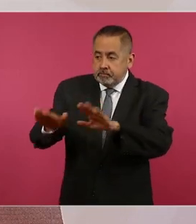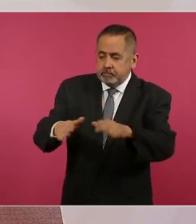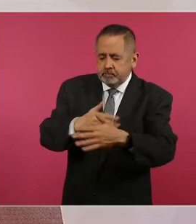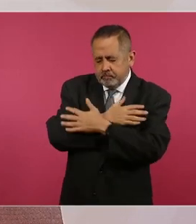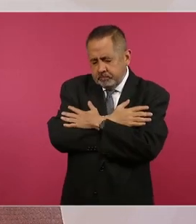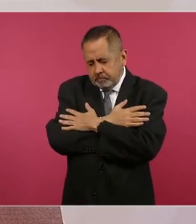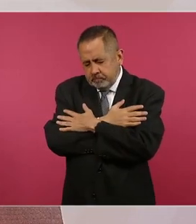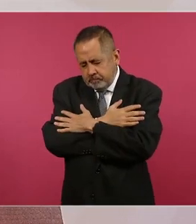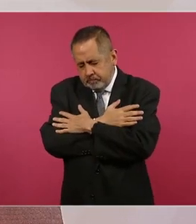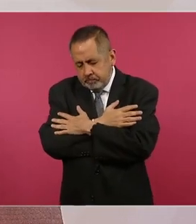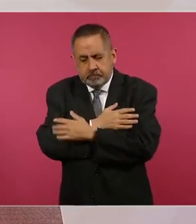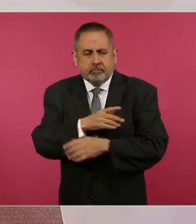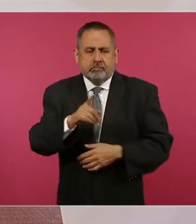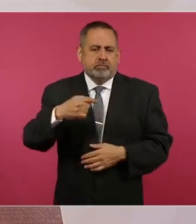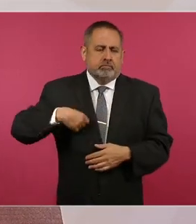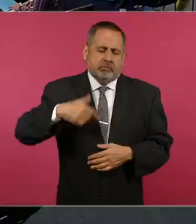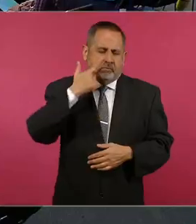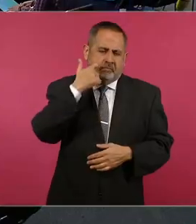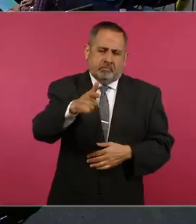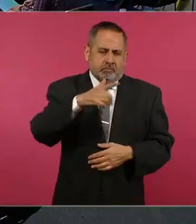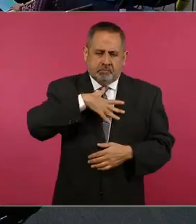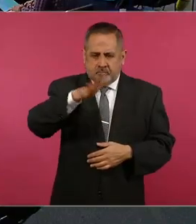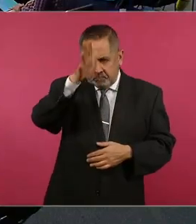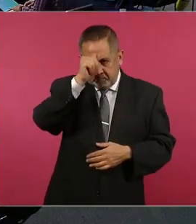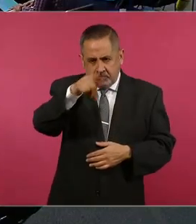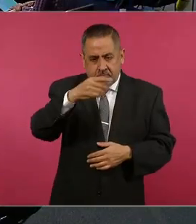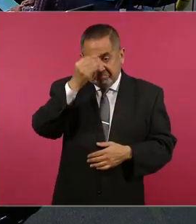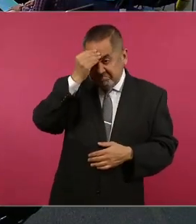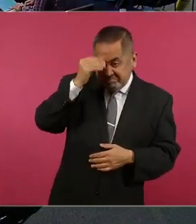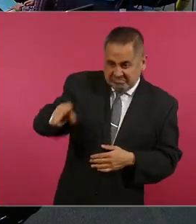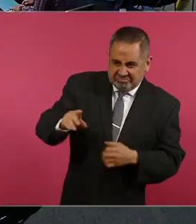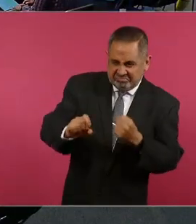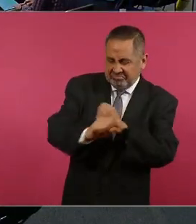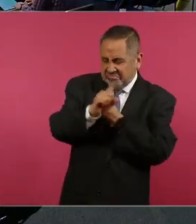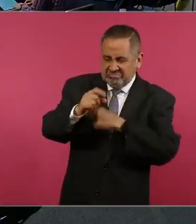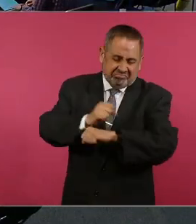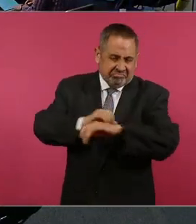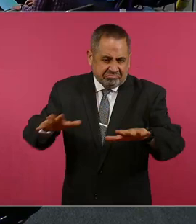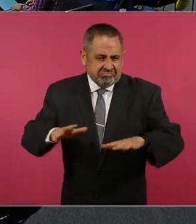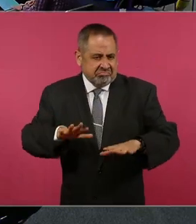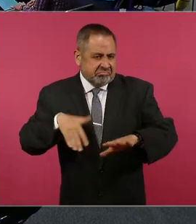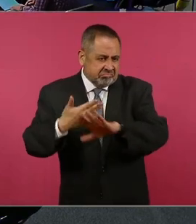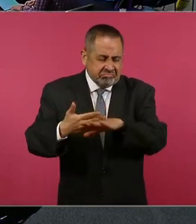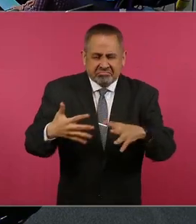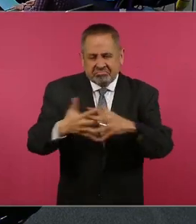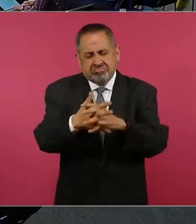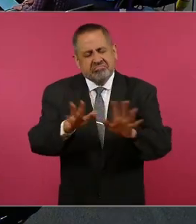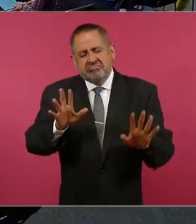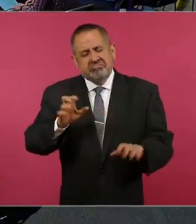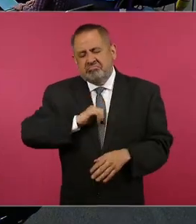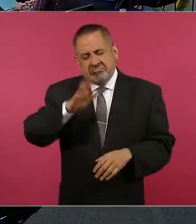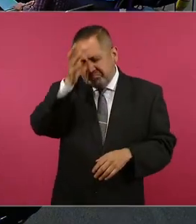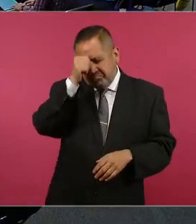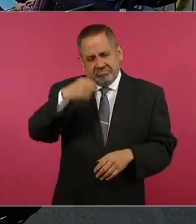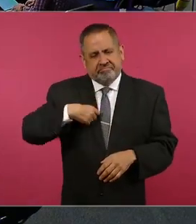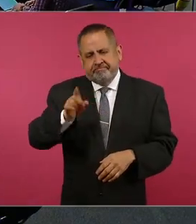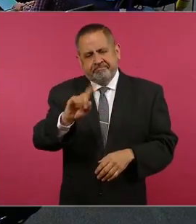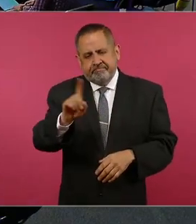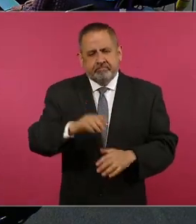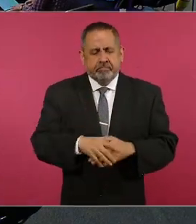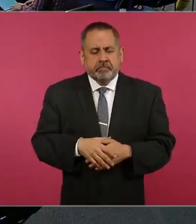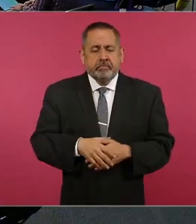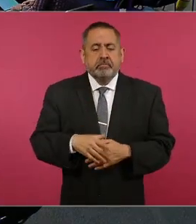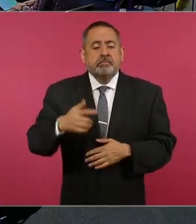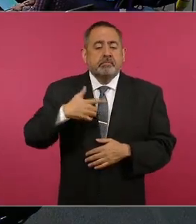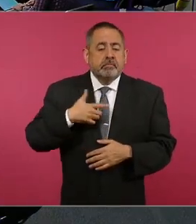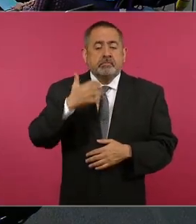nosotros estamos en contra de atentados de terrorismo en contra de la guerra nosotros estamos a